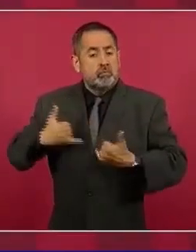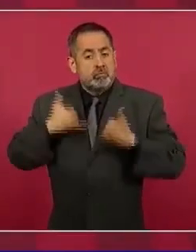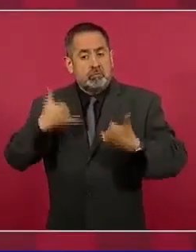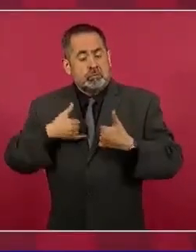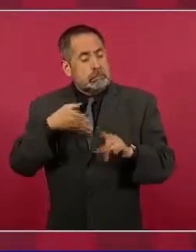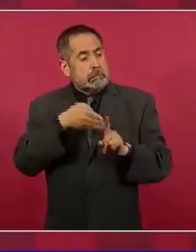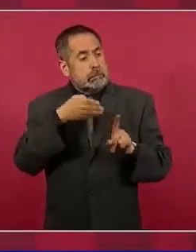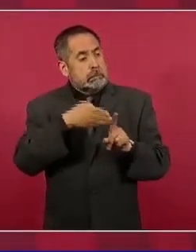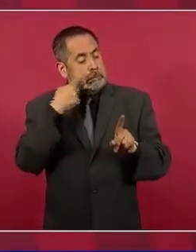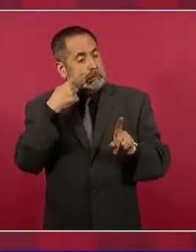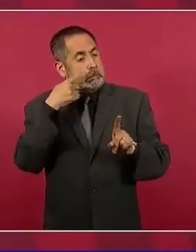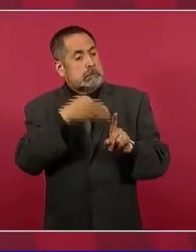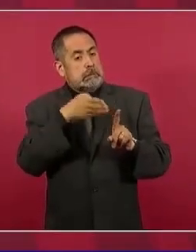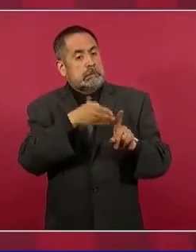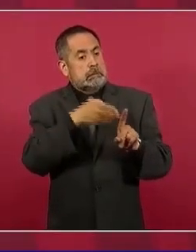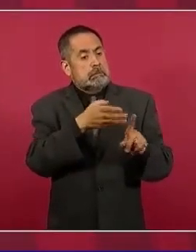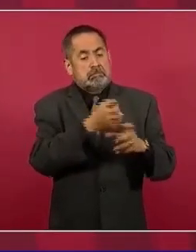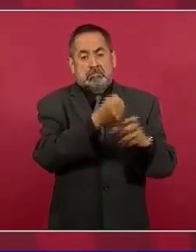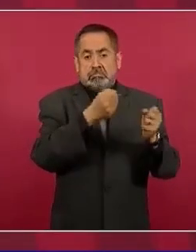jóvenes.